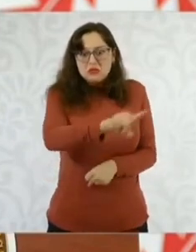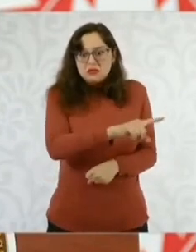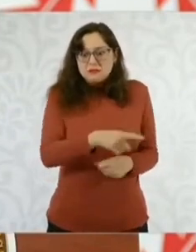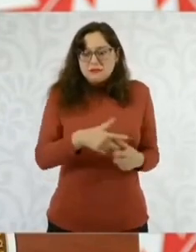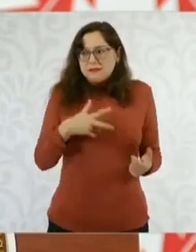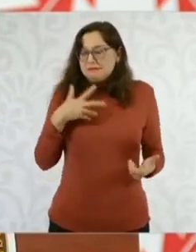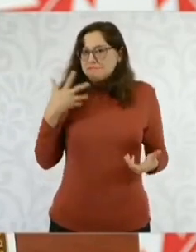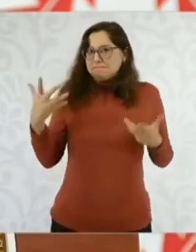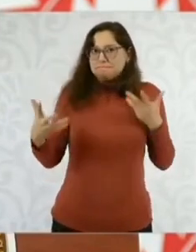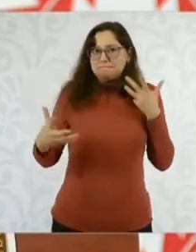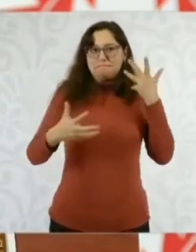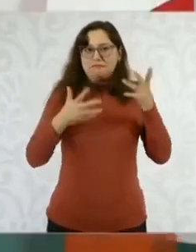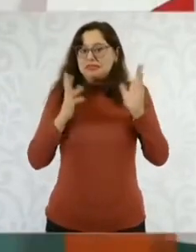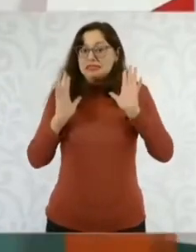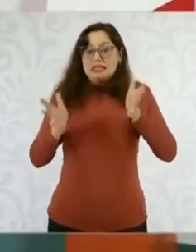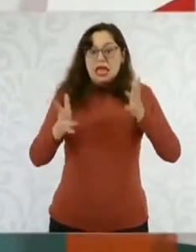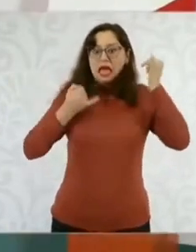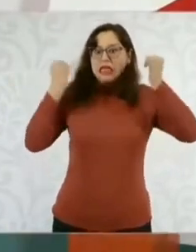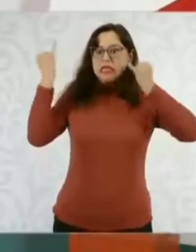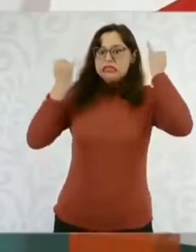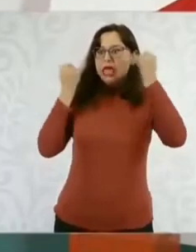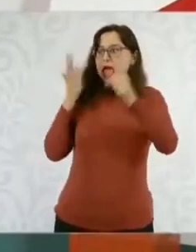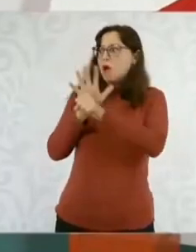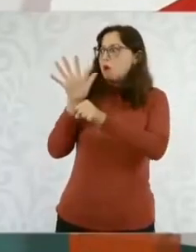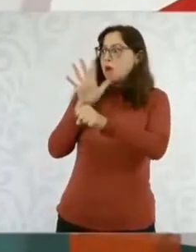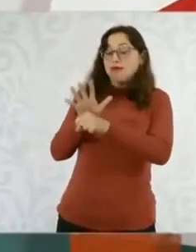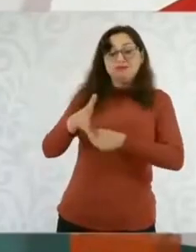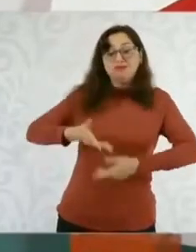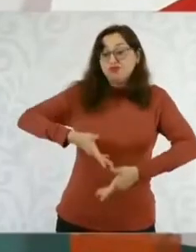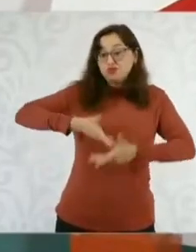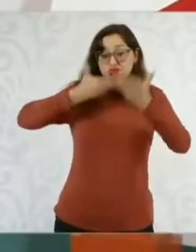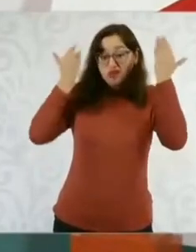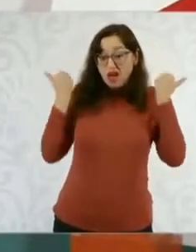A mí la verdad es que cuando hay